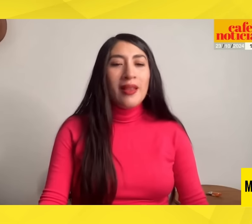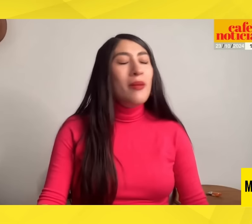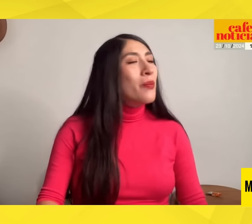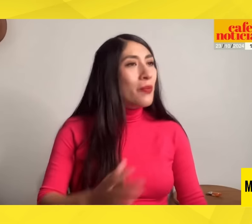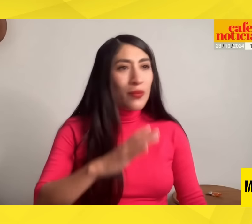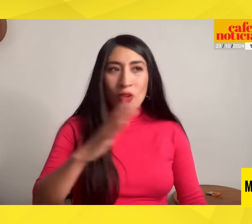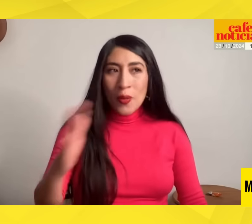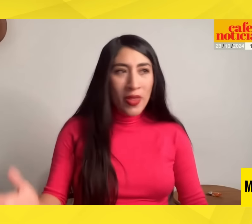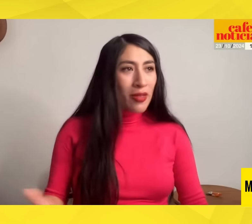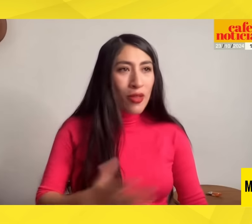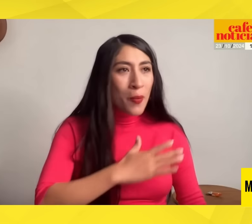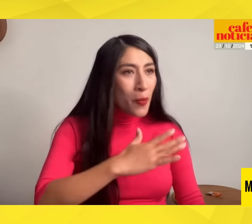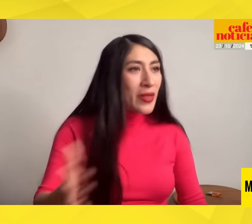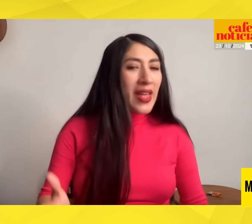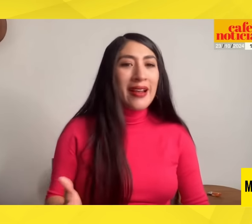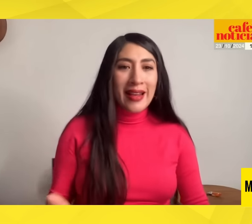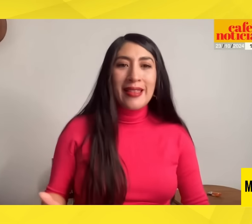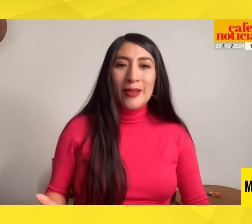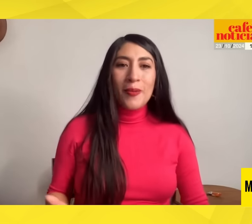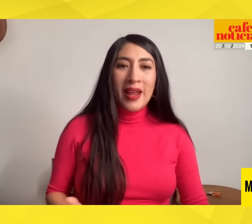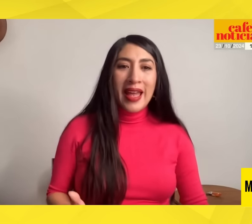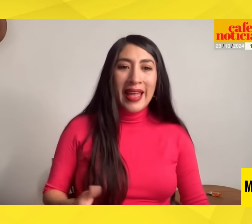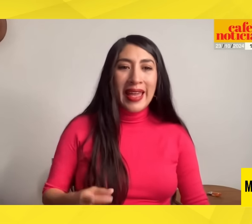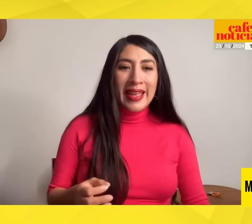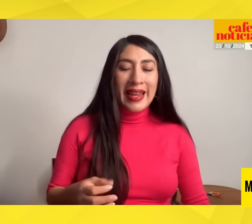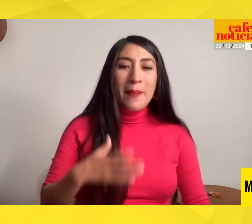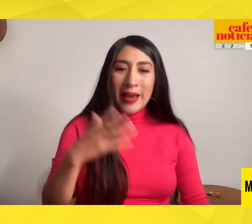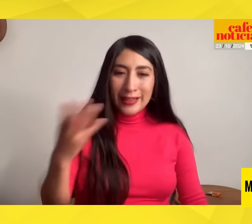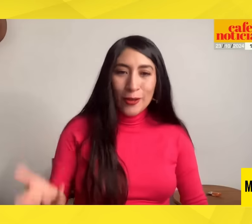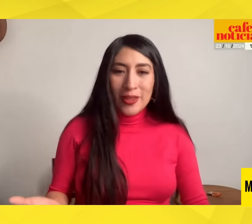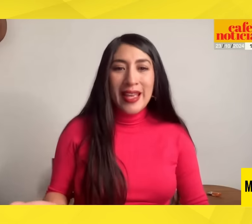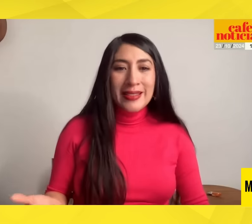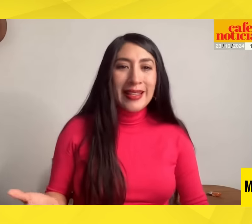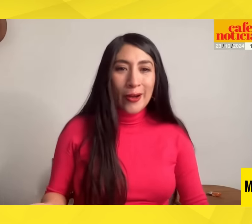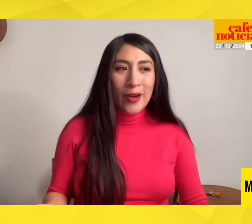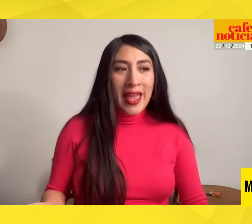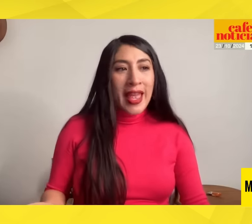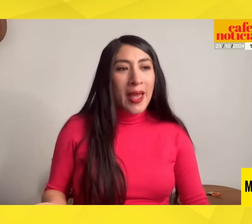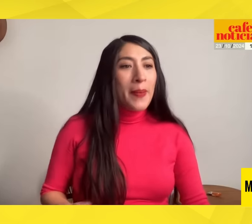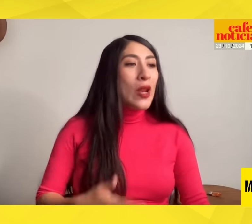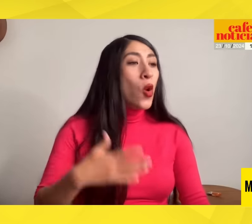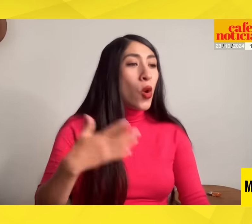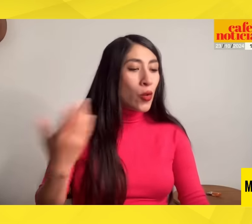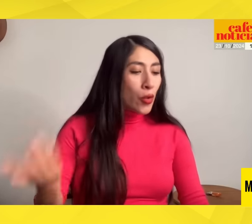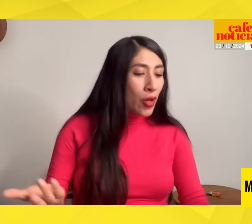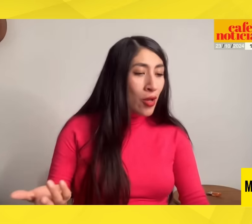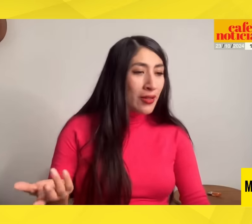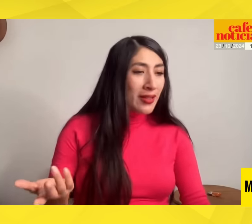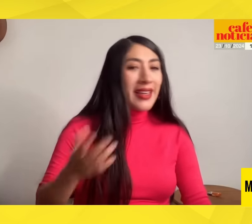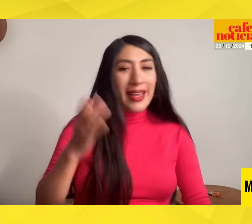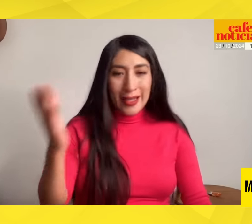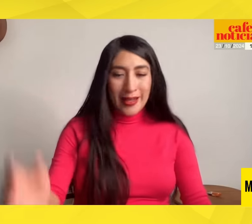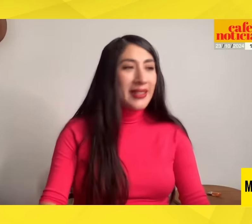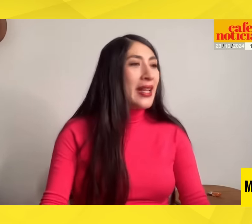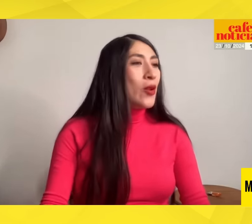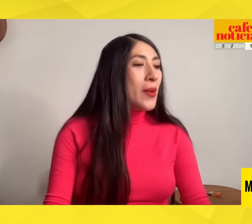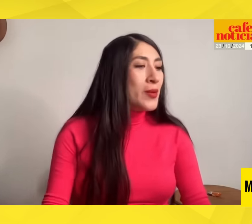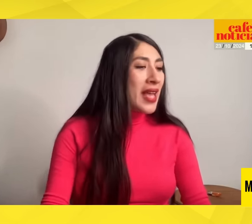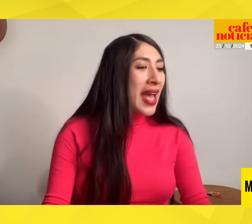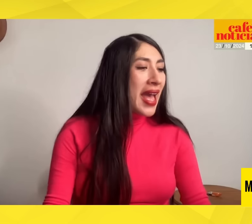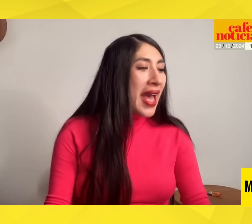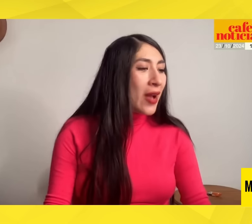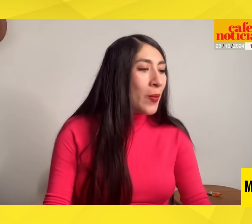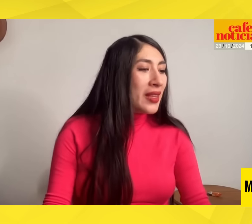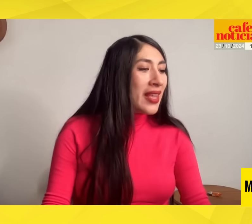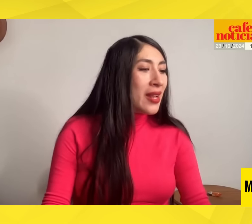QR no no puedo dar crédito para eh la magnitud de este error pero ocurrió y y se lo